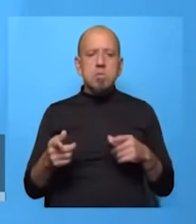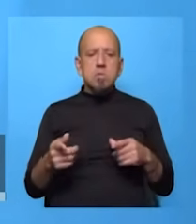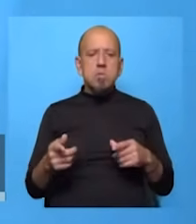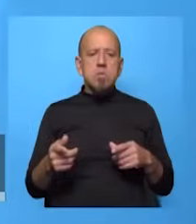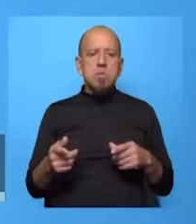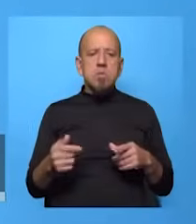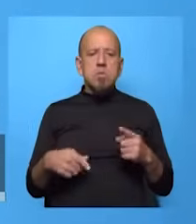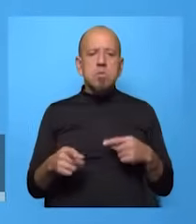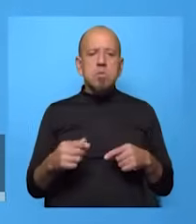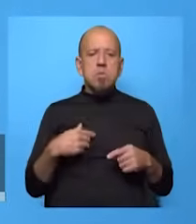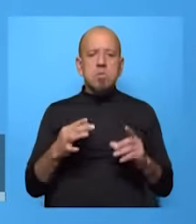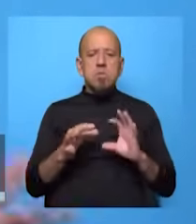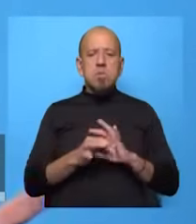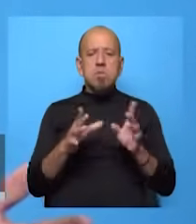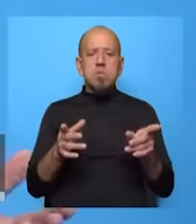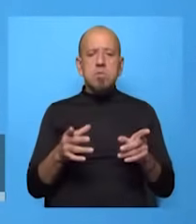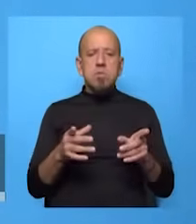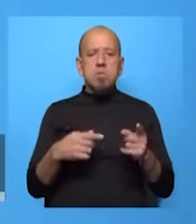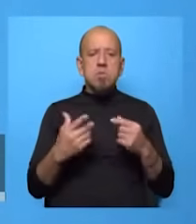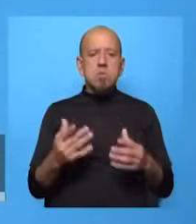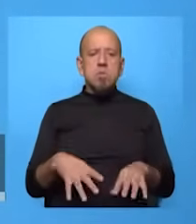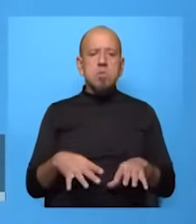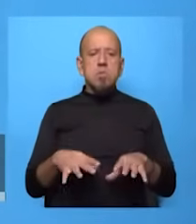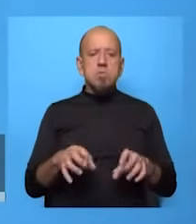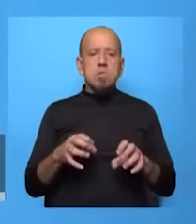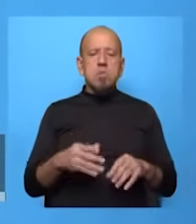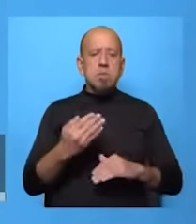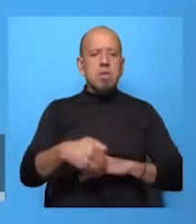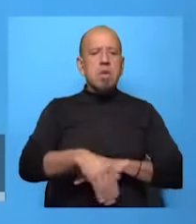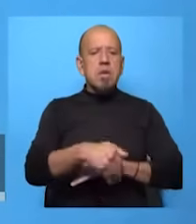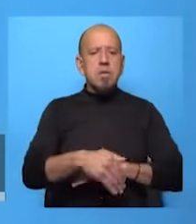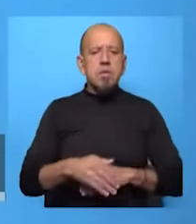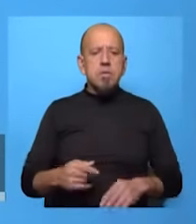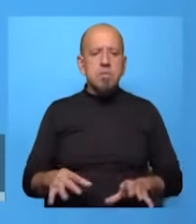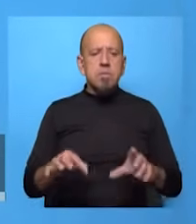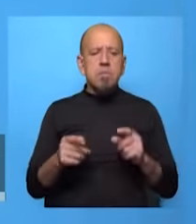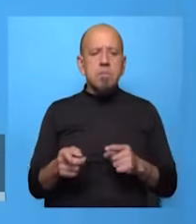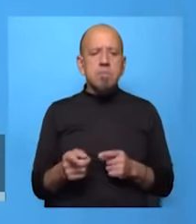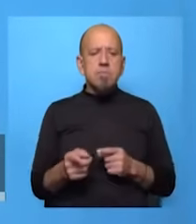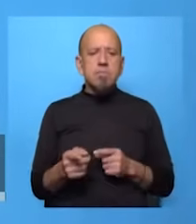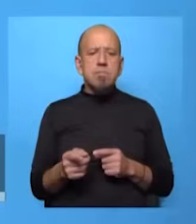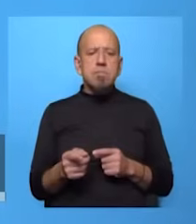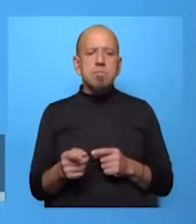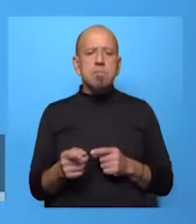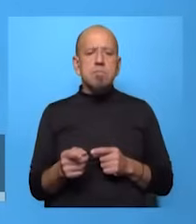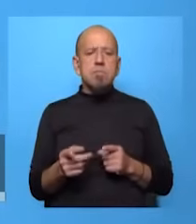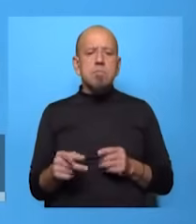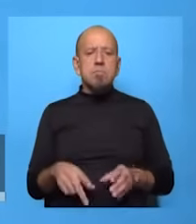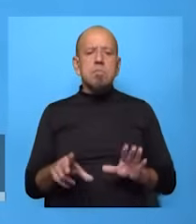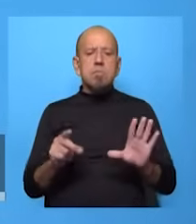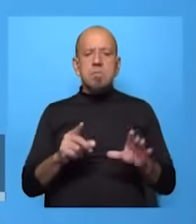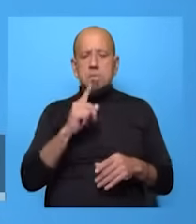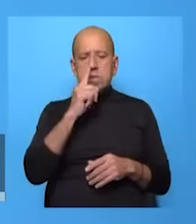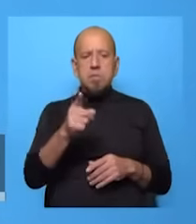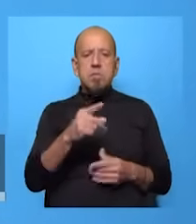presidente dice ser más libre hay más gente en situación de Calle se es más libre cuando se vive en la calle creó 80.000 puestos de